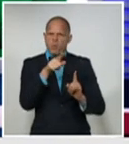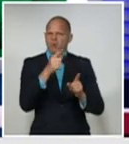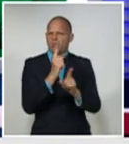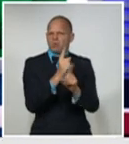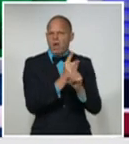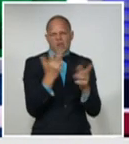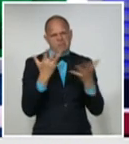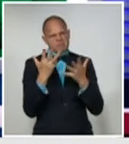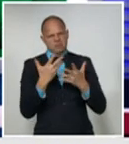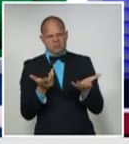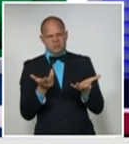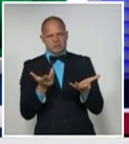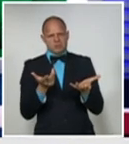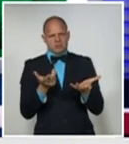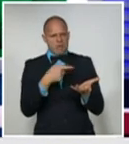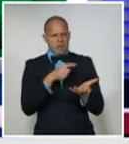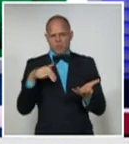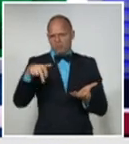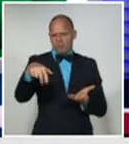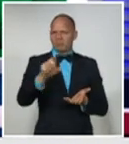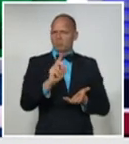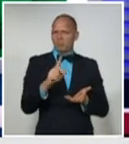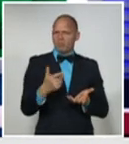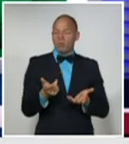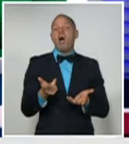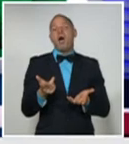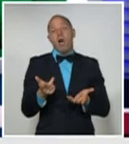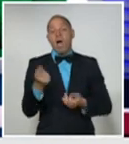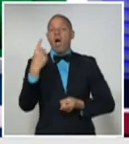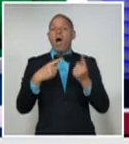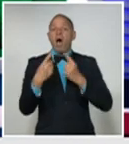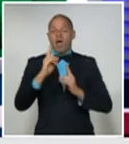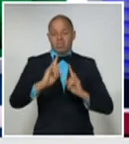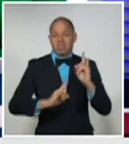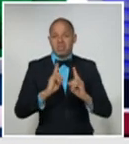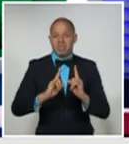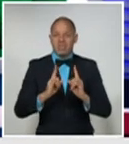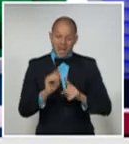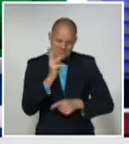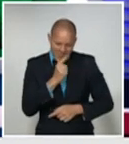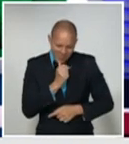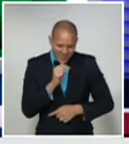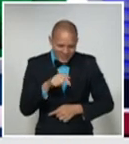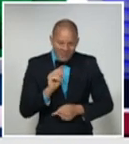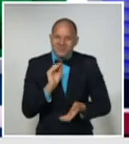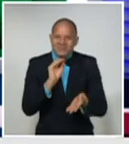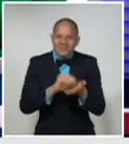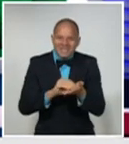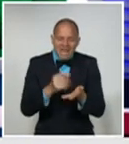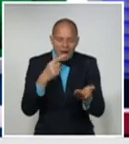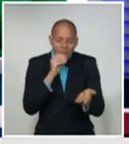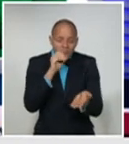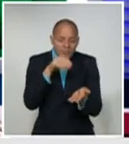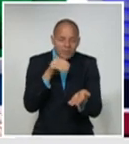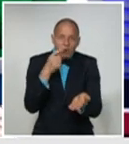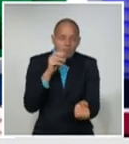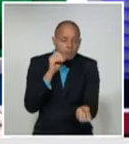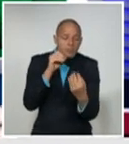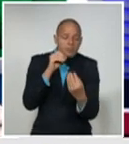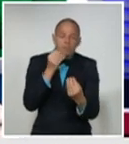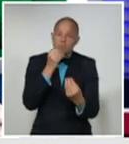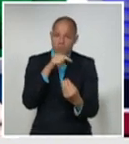Que realmente es significativo, ¿no?, el número de contactos que tienen estos